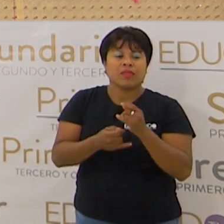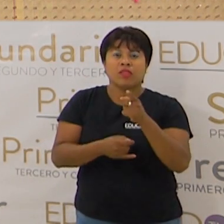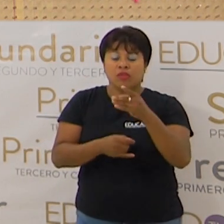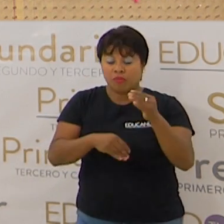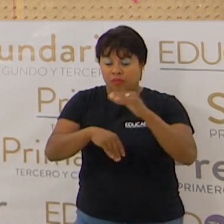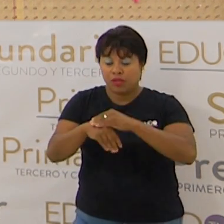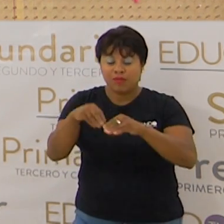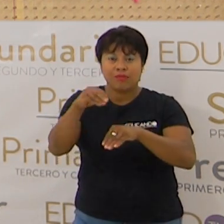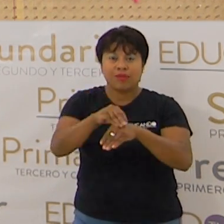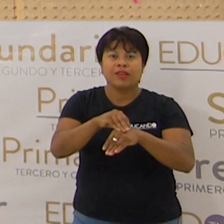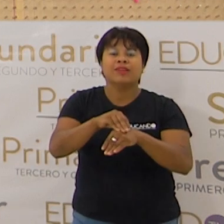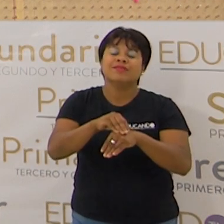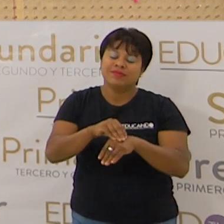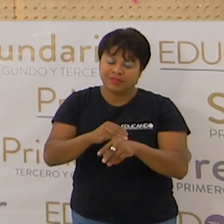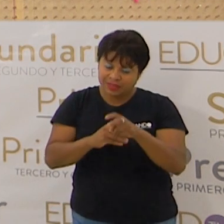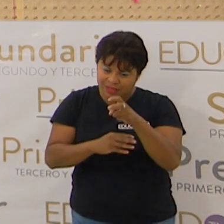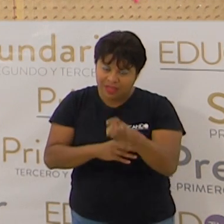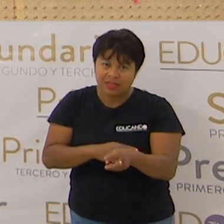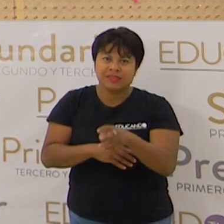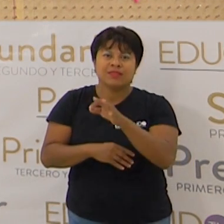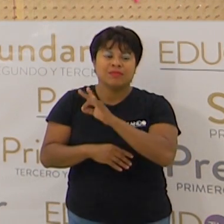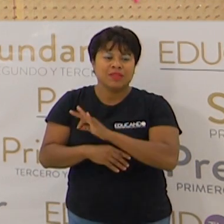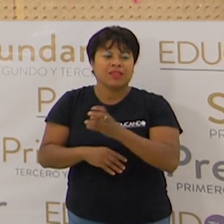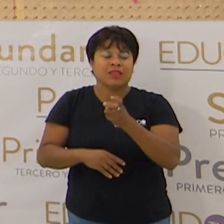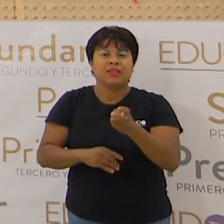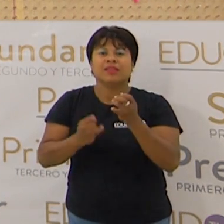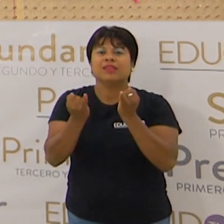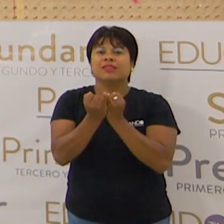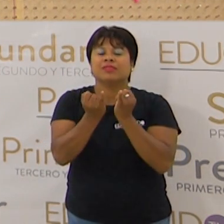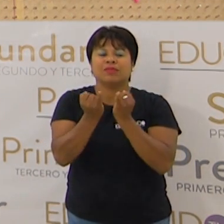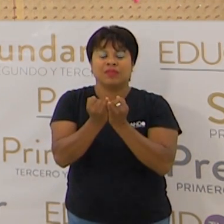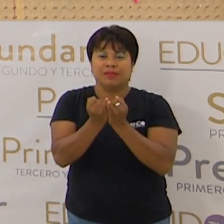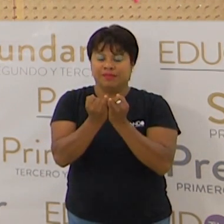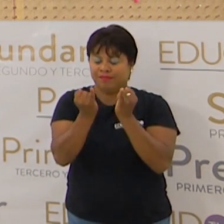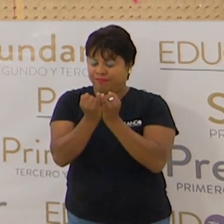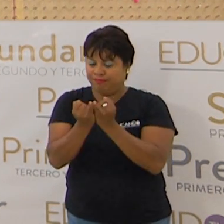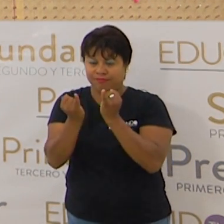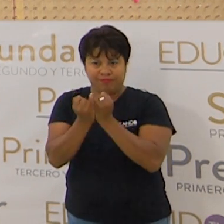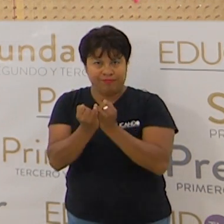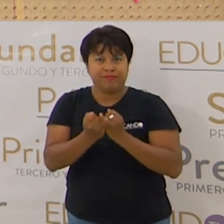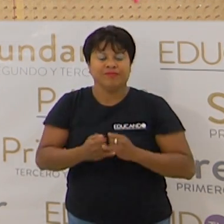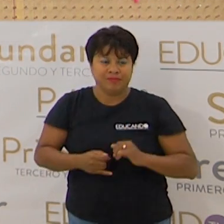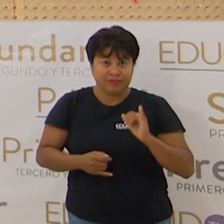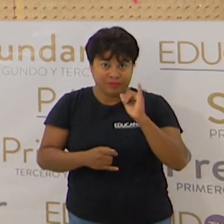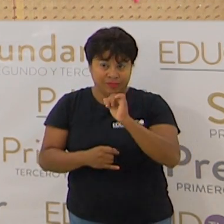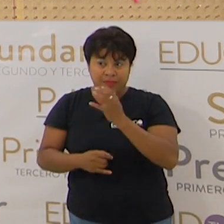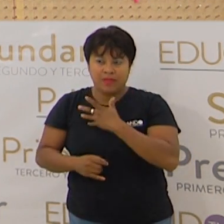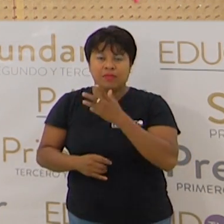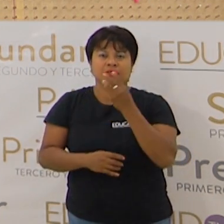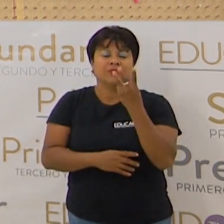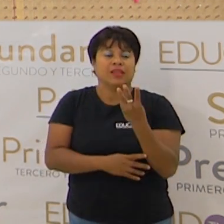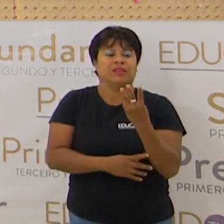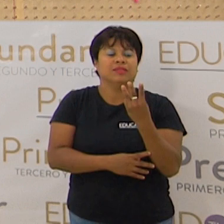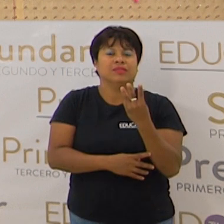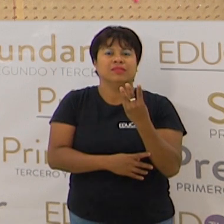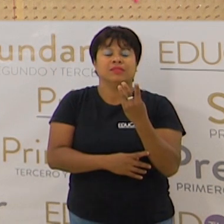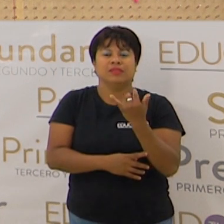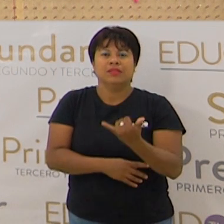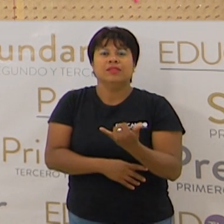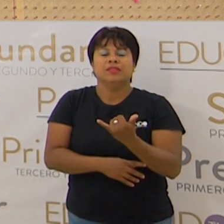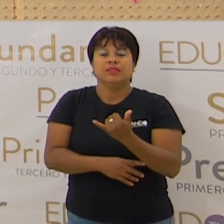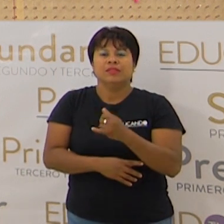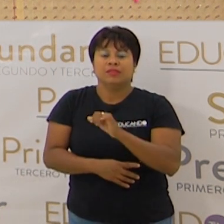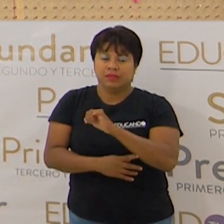sobrepones uno sobre el otro, este pedacito es igual a este, ¿sí? Llevamos 3